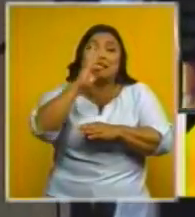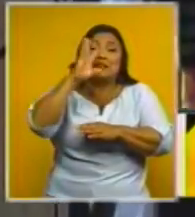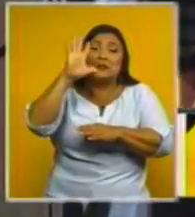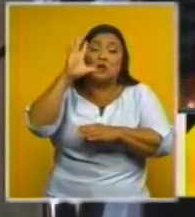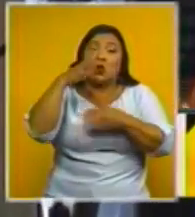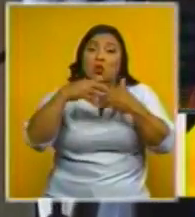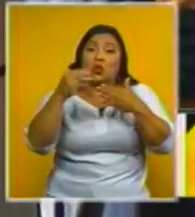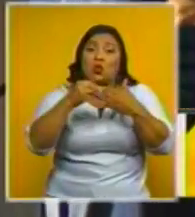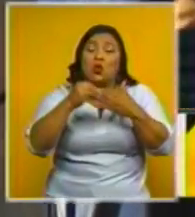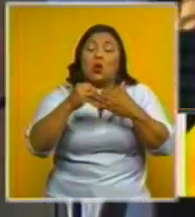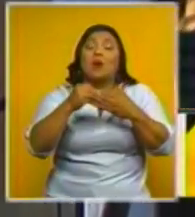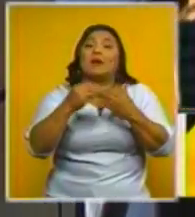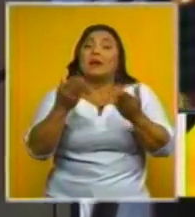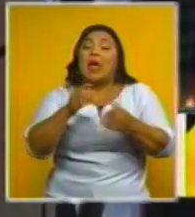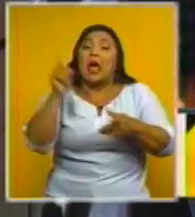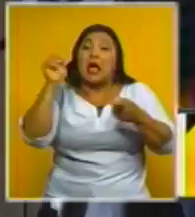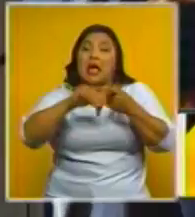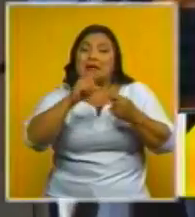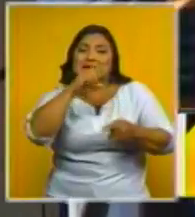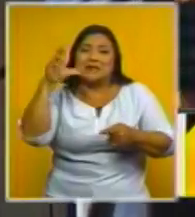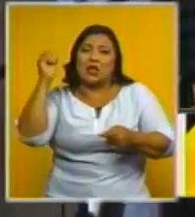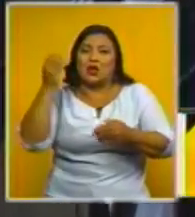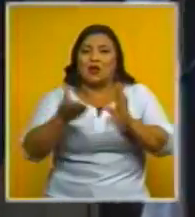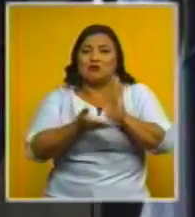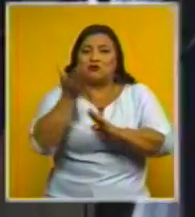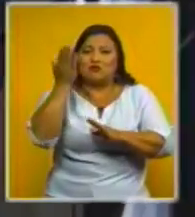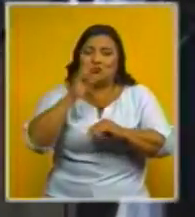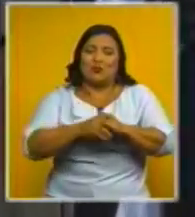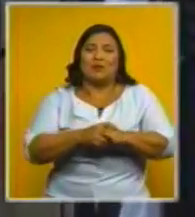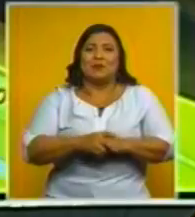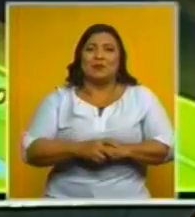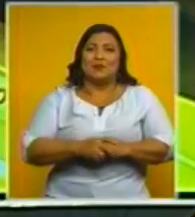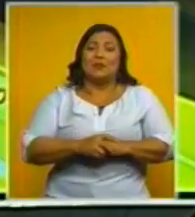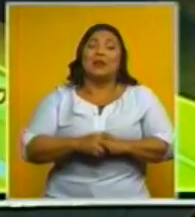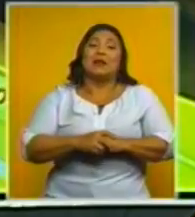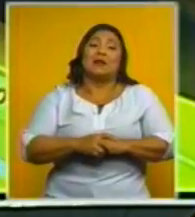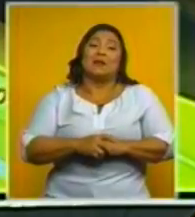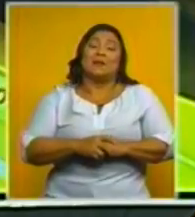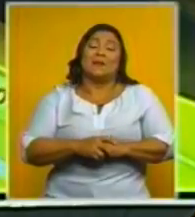$65 a $100. Próximos a celebrar los 50 años de la Seguridad Social.